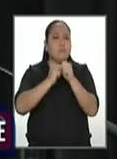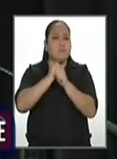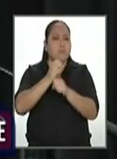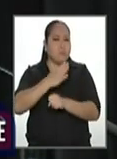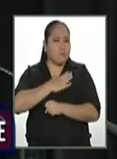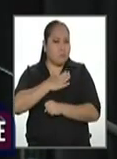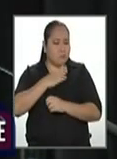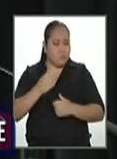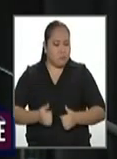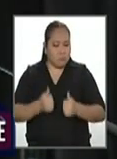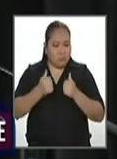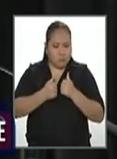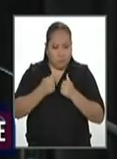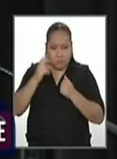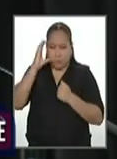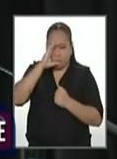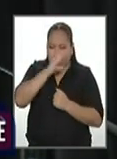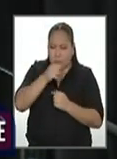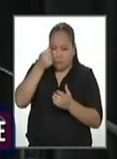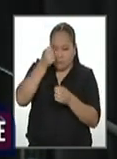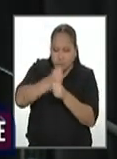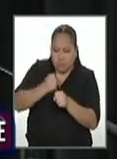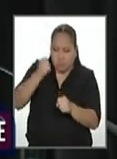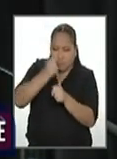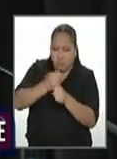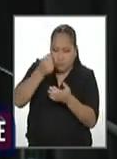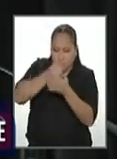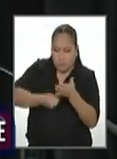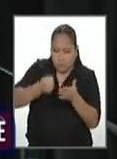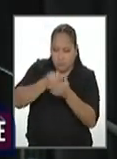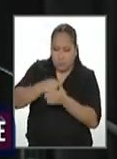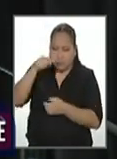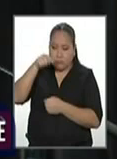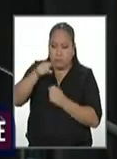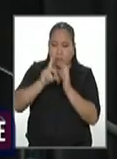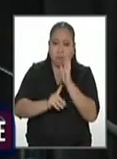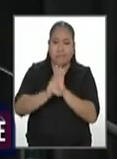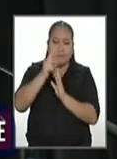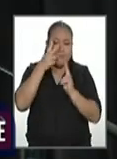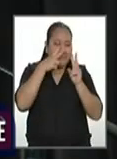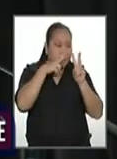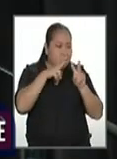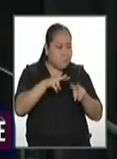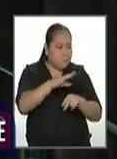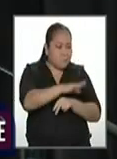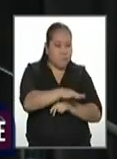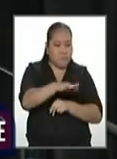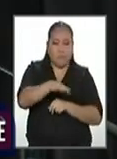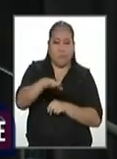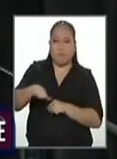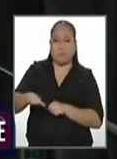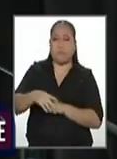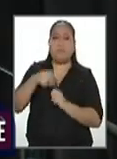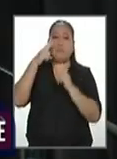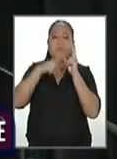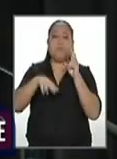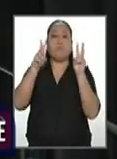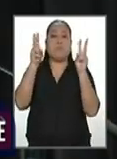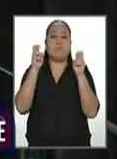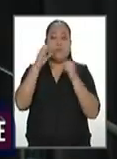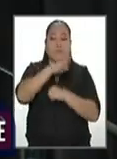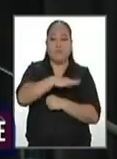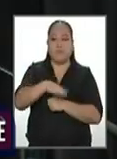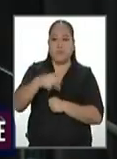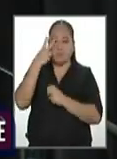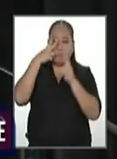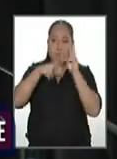dedicado a ese desarrollo, mirando la infancia, viendo el tema de infancia y viendo que ese